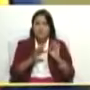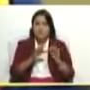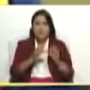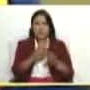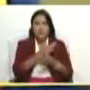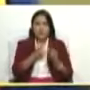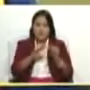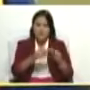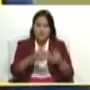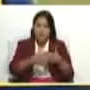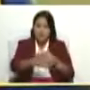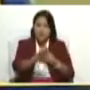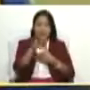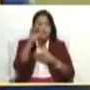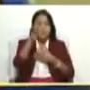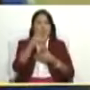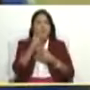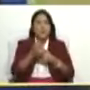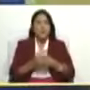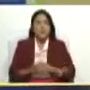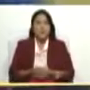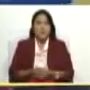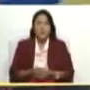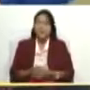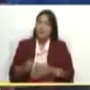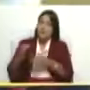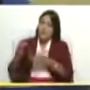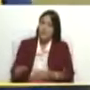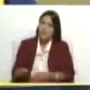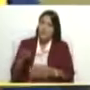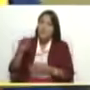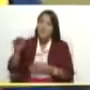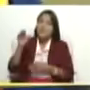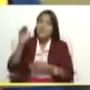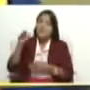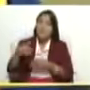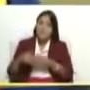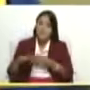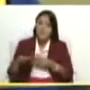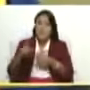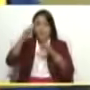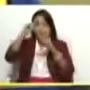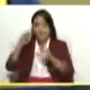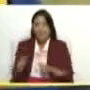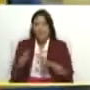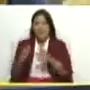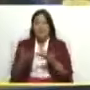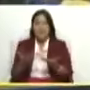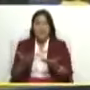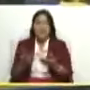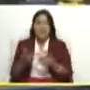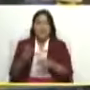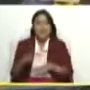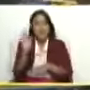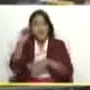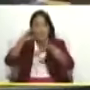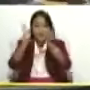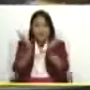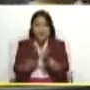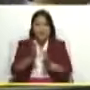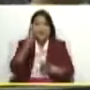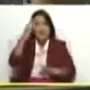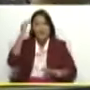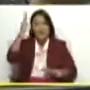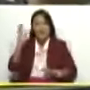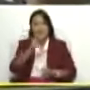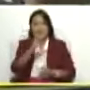vamos a hacer mucho mejor bueno y muy pronto Quiero verte en la NBA oíste sueña en grande trabaja duro Que Dios te bendiga